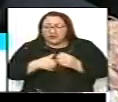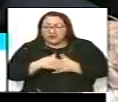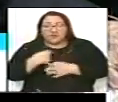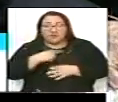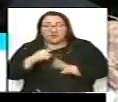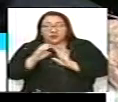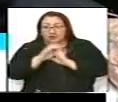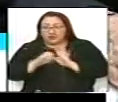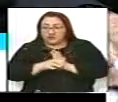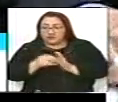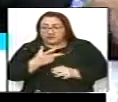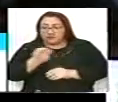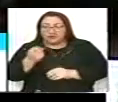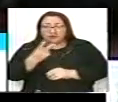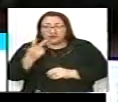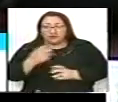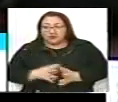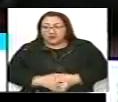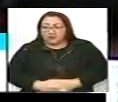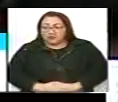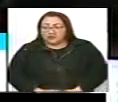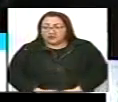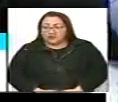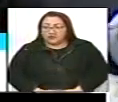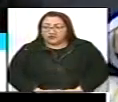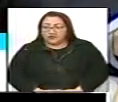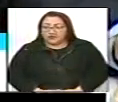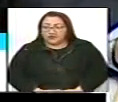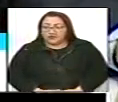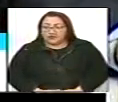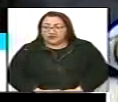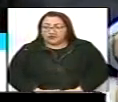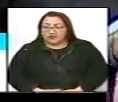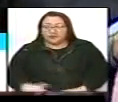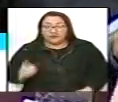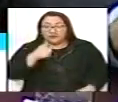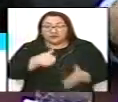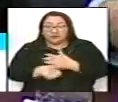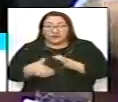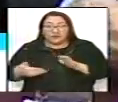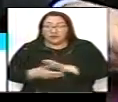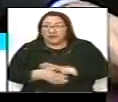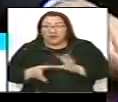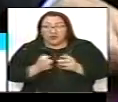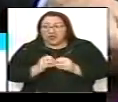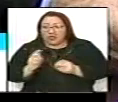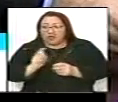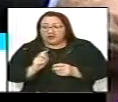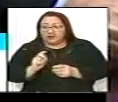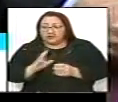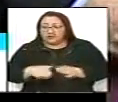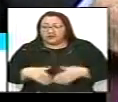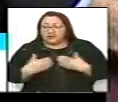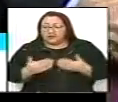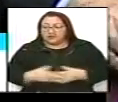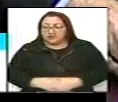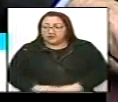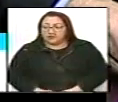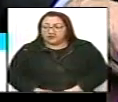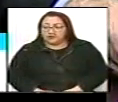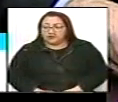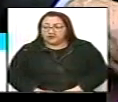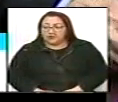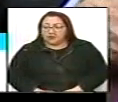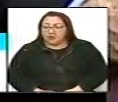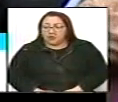denuncia constitucional 322, no se está archivando totalmente. Se está dando